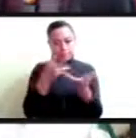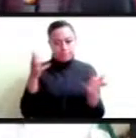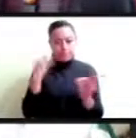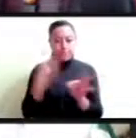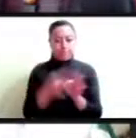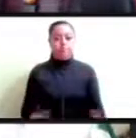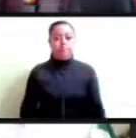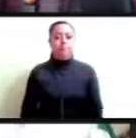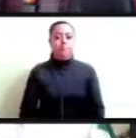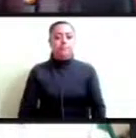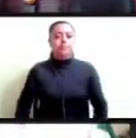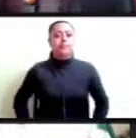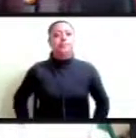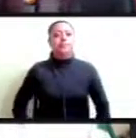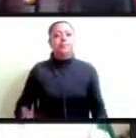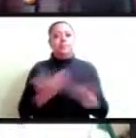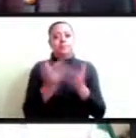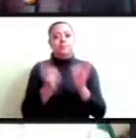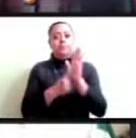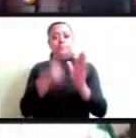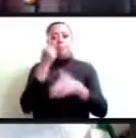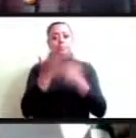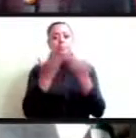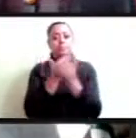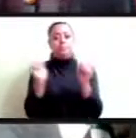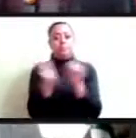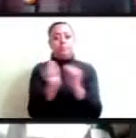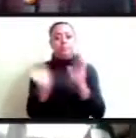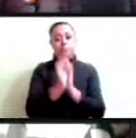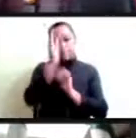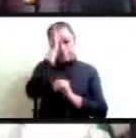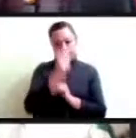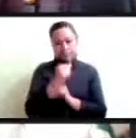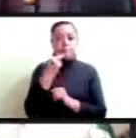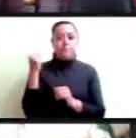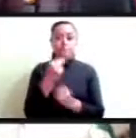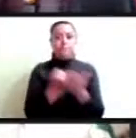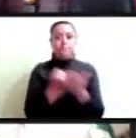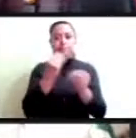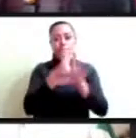Para presentar una proposición con punto de acuerdo urgente y obvia resolución,